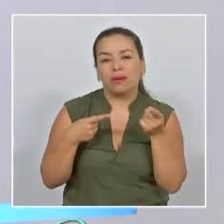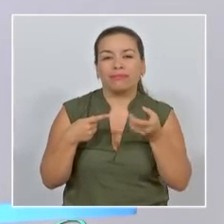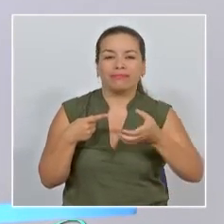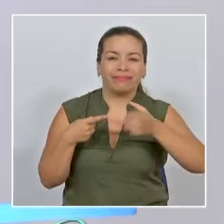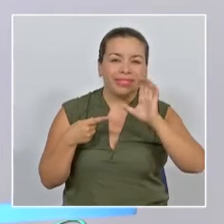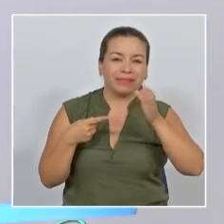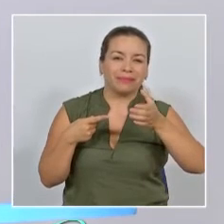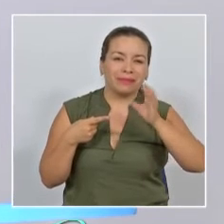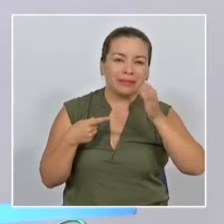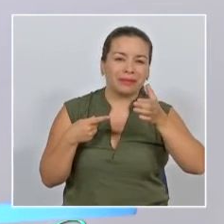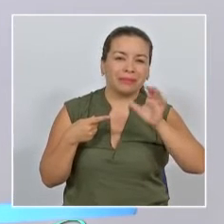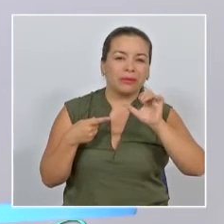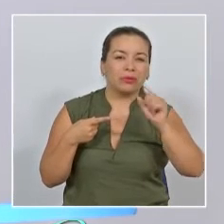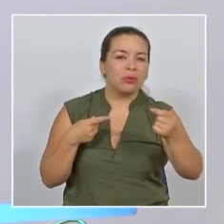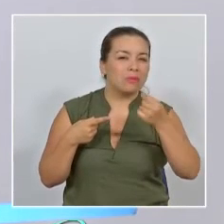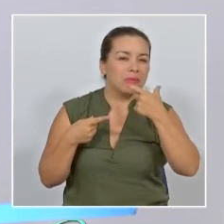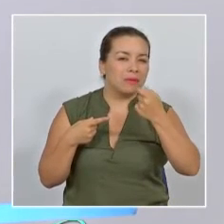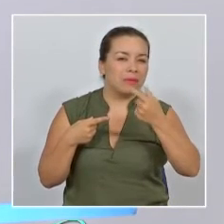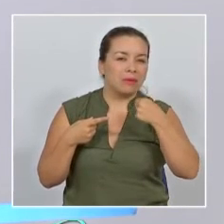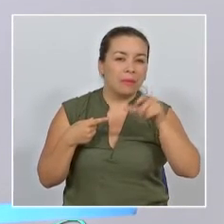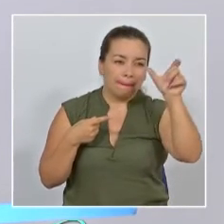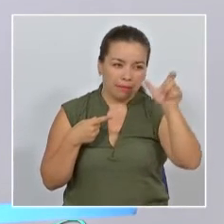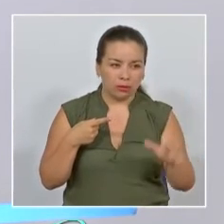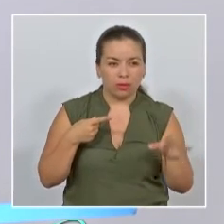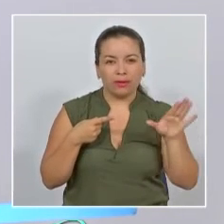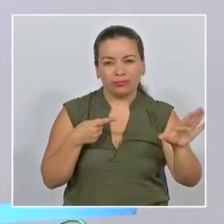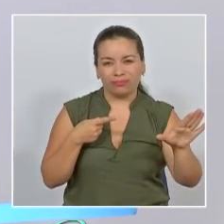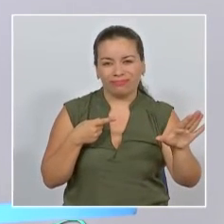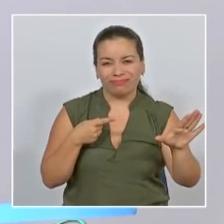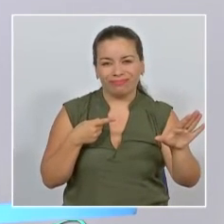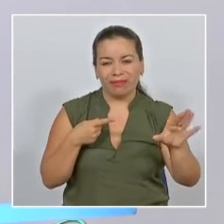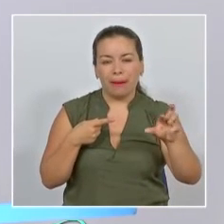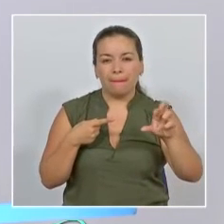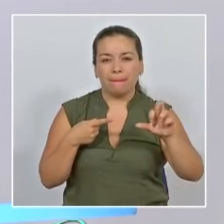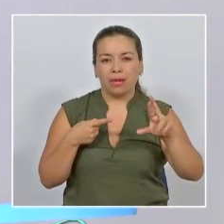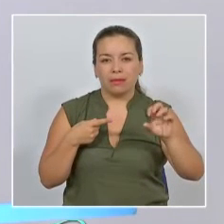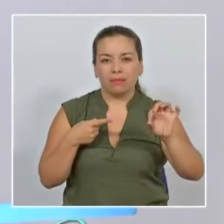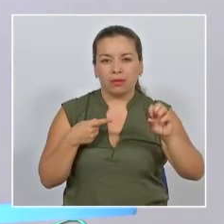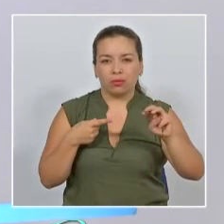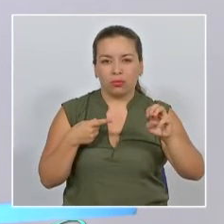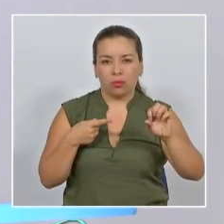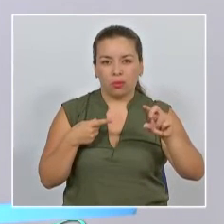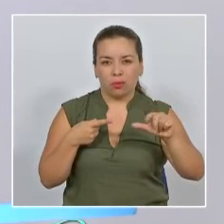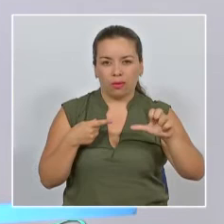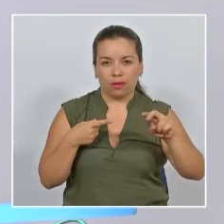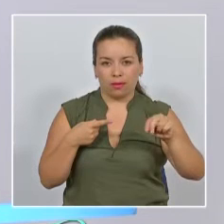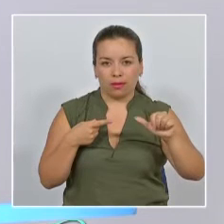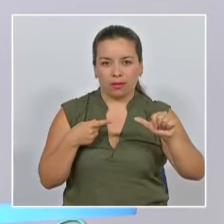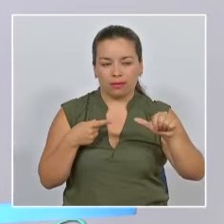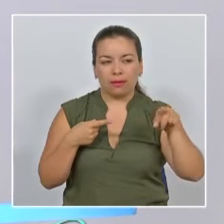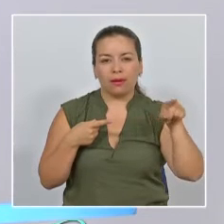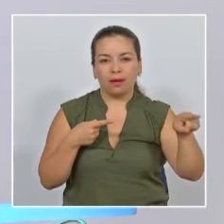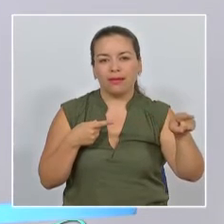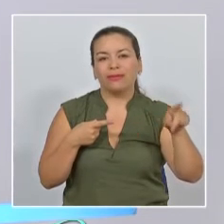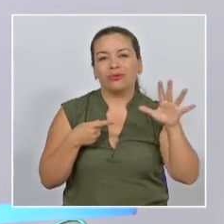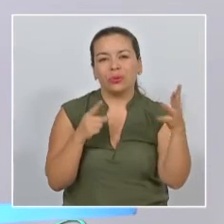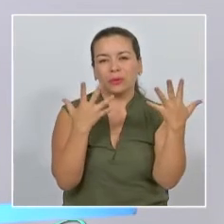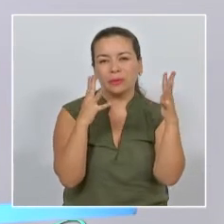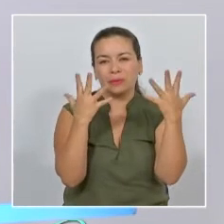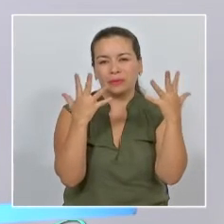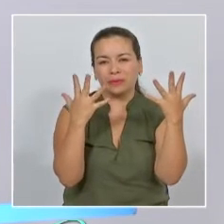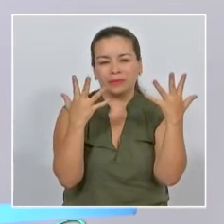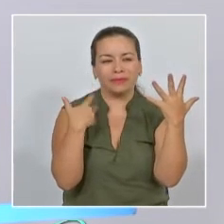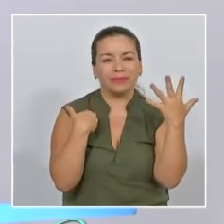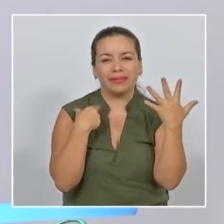de prednisolona, porque la paciente tiene artritis reumatoidea. O sea, mi compañerita